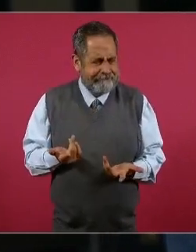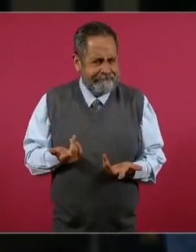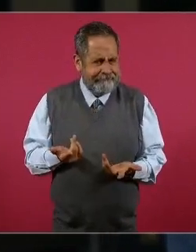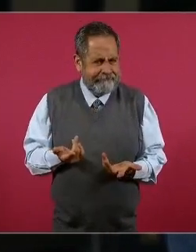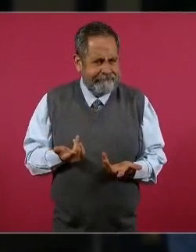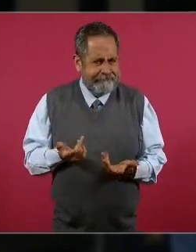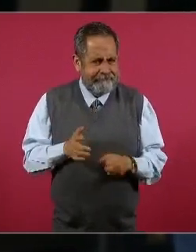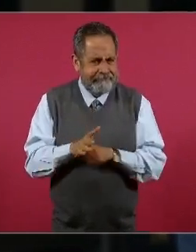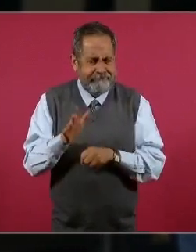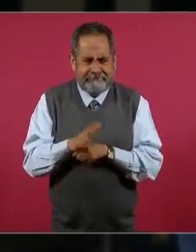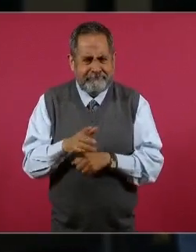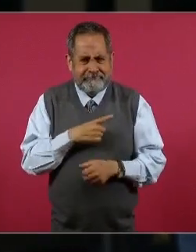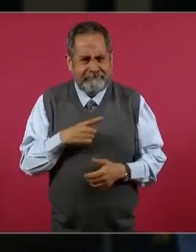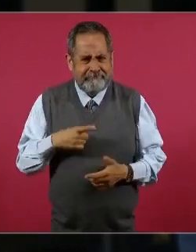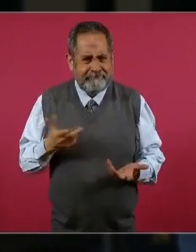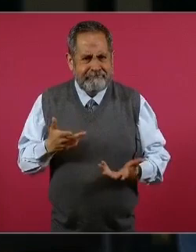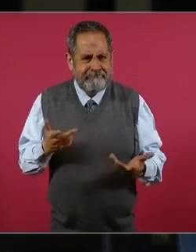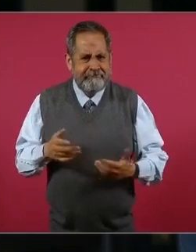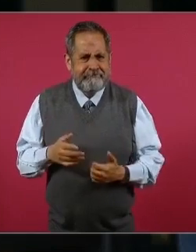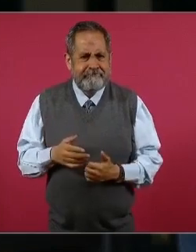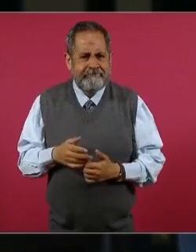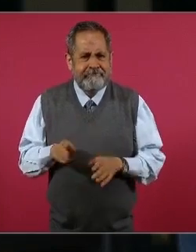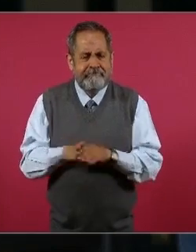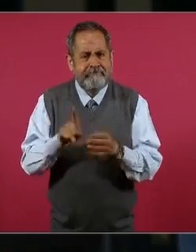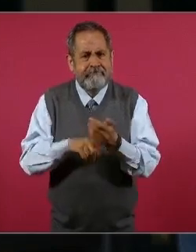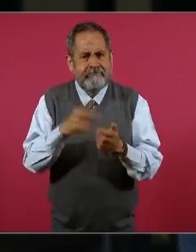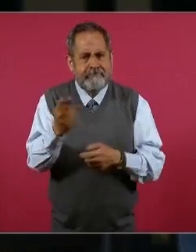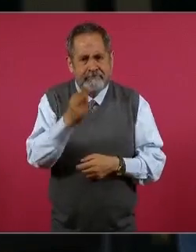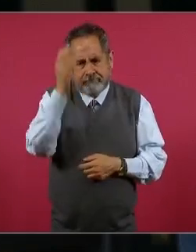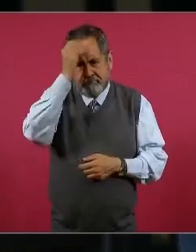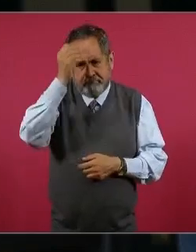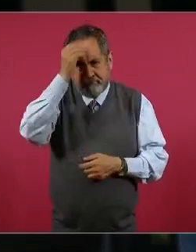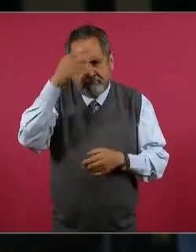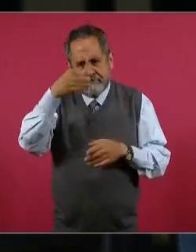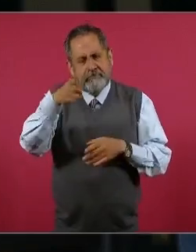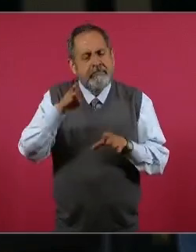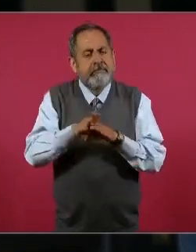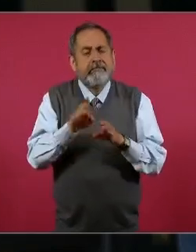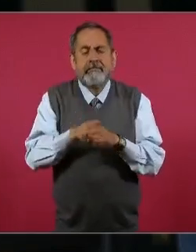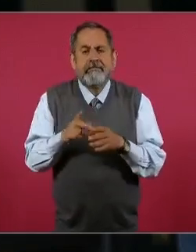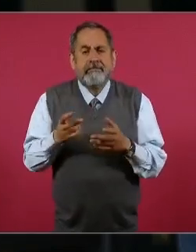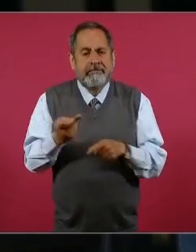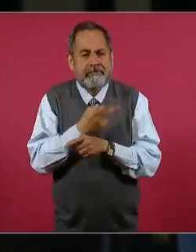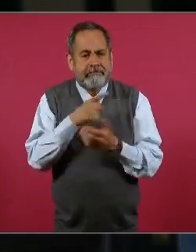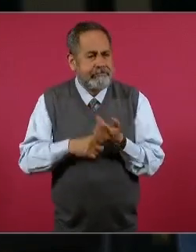¿qué se debería de hacer, o en este caso su opinión referente pues a